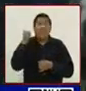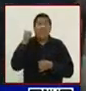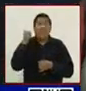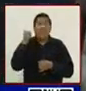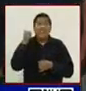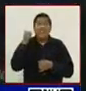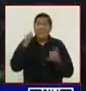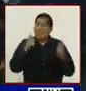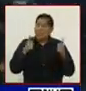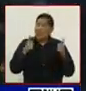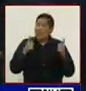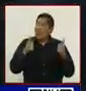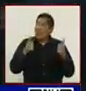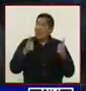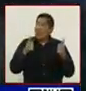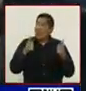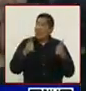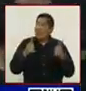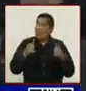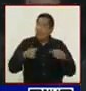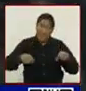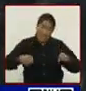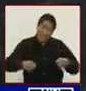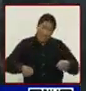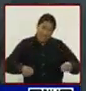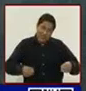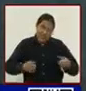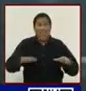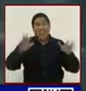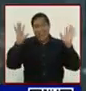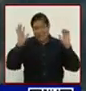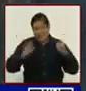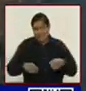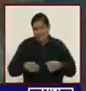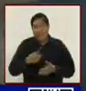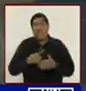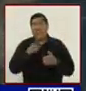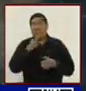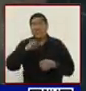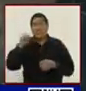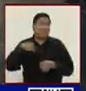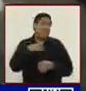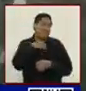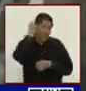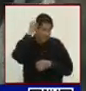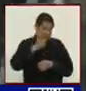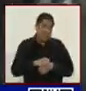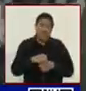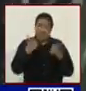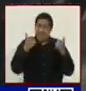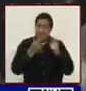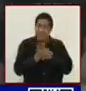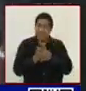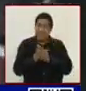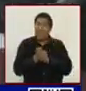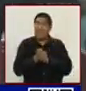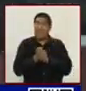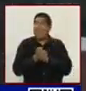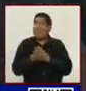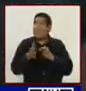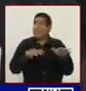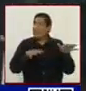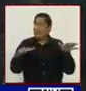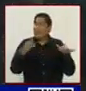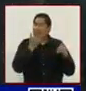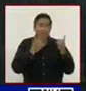¿Ya? ¿Van a ir a los juegos? Sí, sí. ¿Ya van a jugar canchitas? No, ya hemos jugado. ¿Quién ha ganado? Nosotros. Ah, ya, muy bien, perfecto. Ahí están